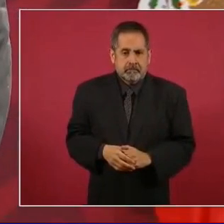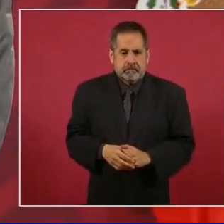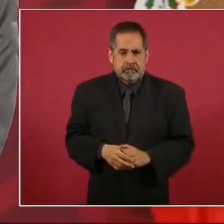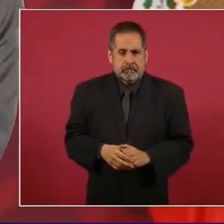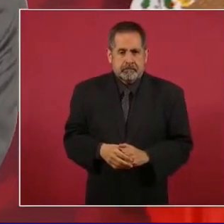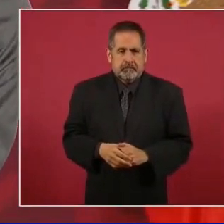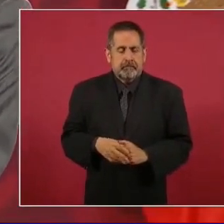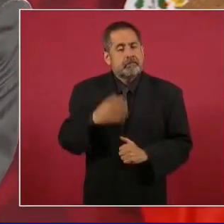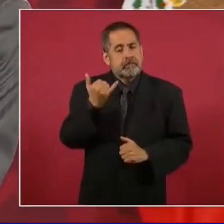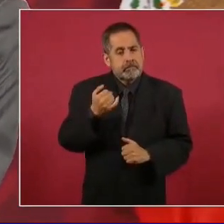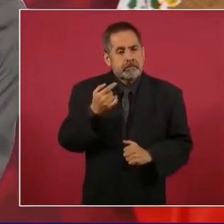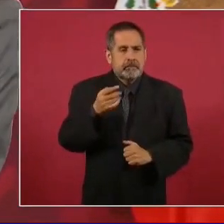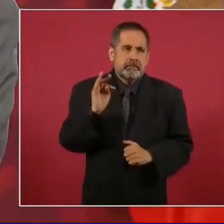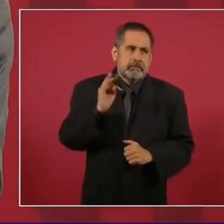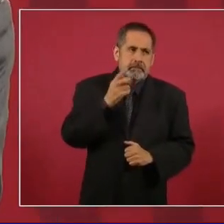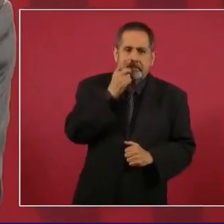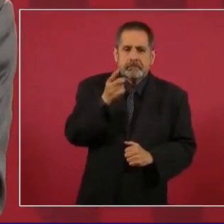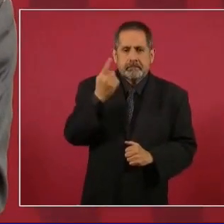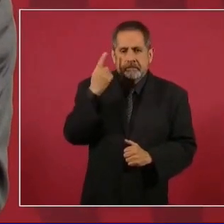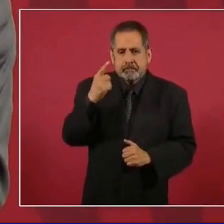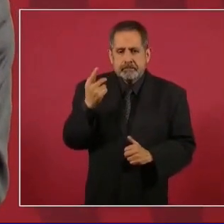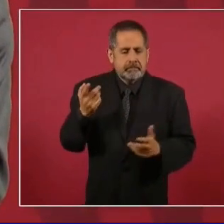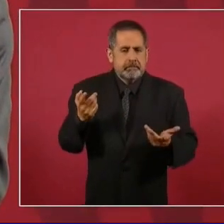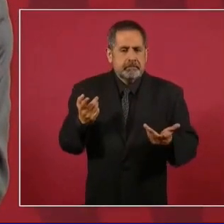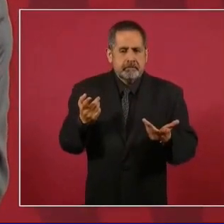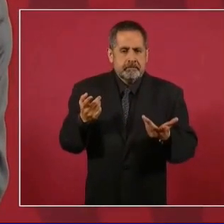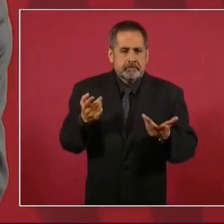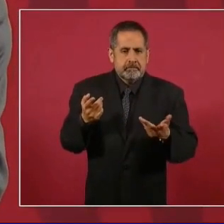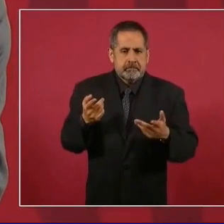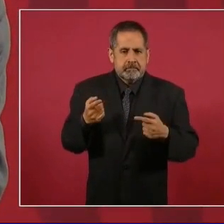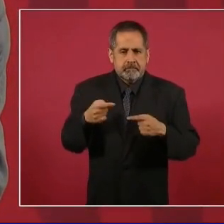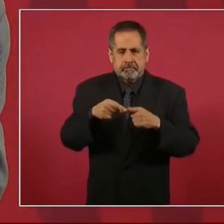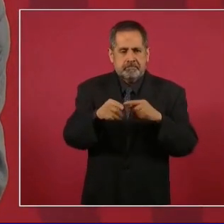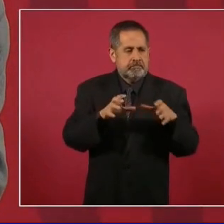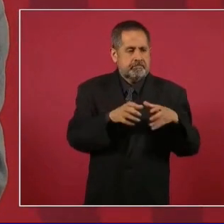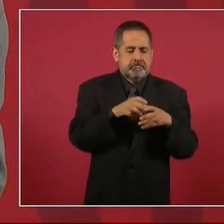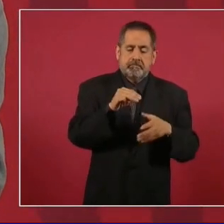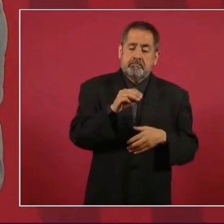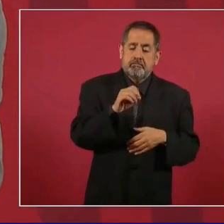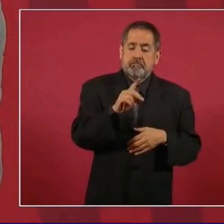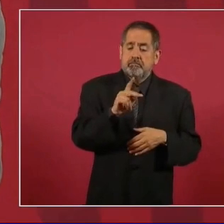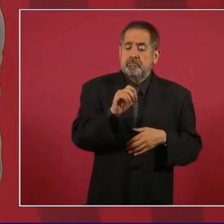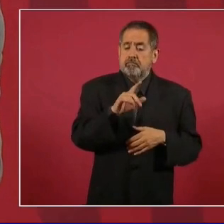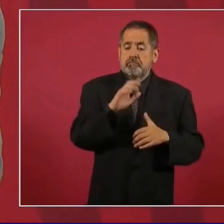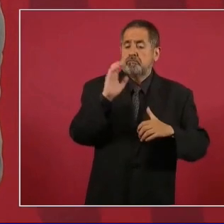Y supuestamente para acabar con el monopolio.